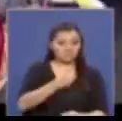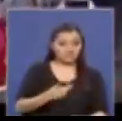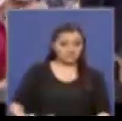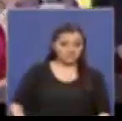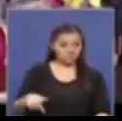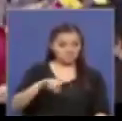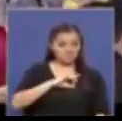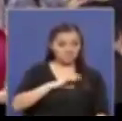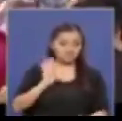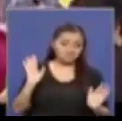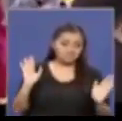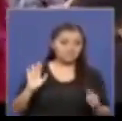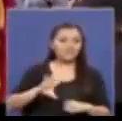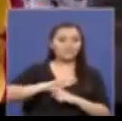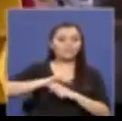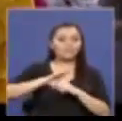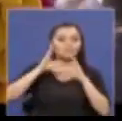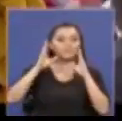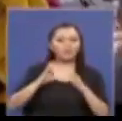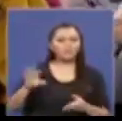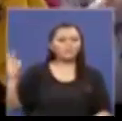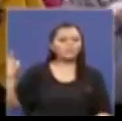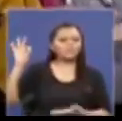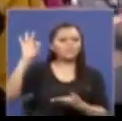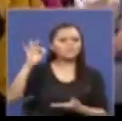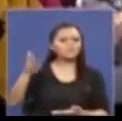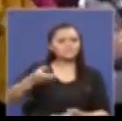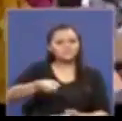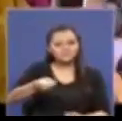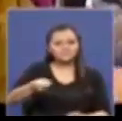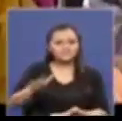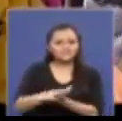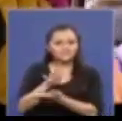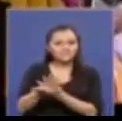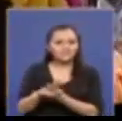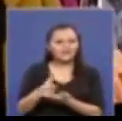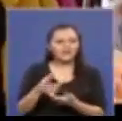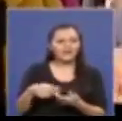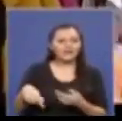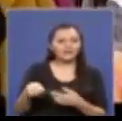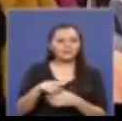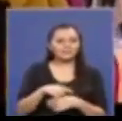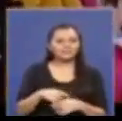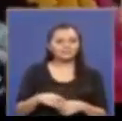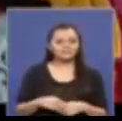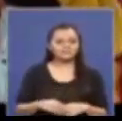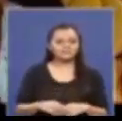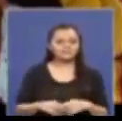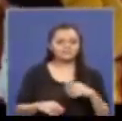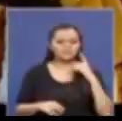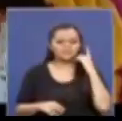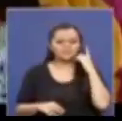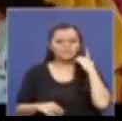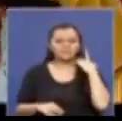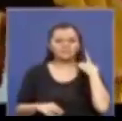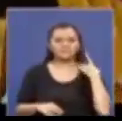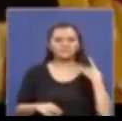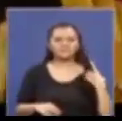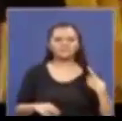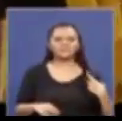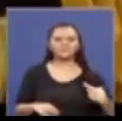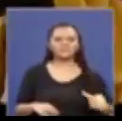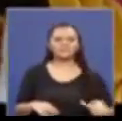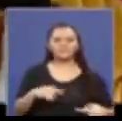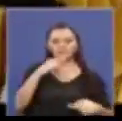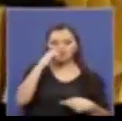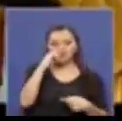presidenta, su canciller, ahí estaban los niños de la escuela Pablo Neruda. Qué lindo que es que ser recibido por niños, ¿no? La